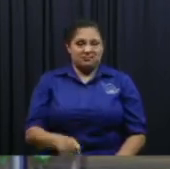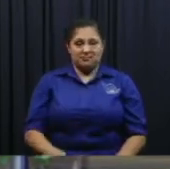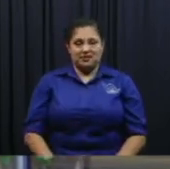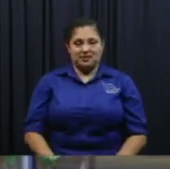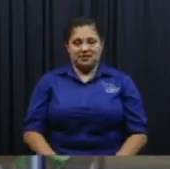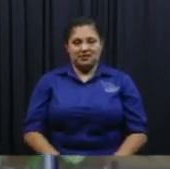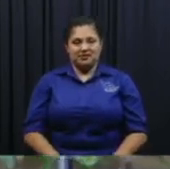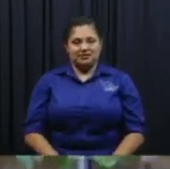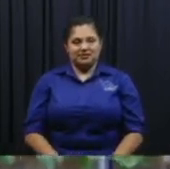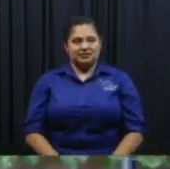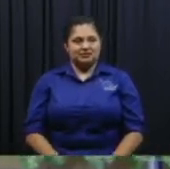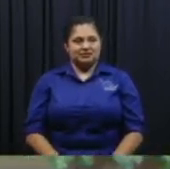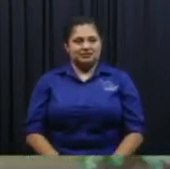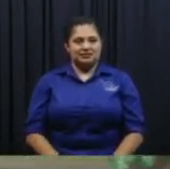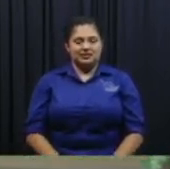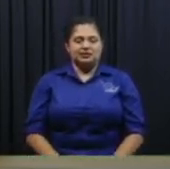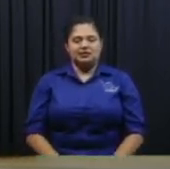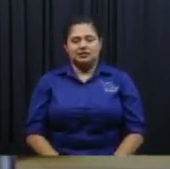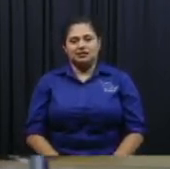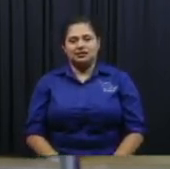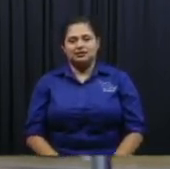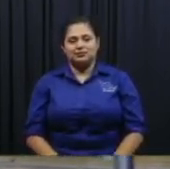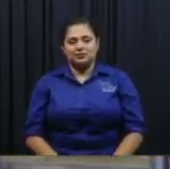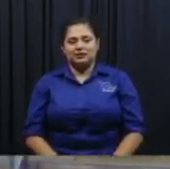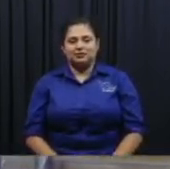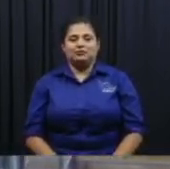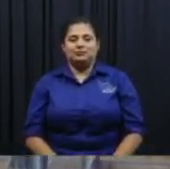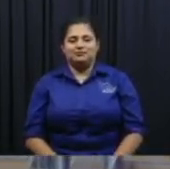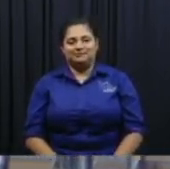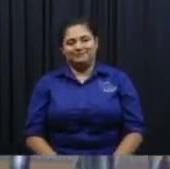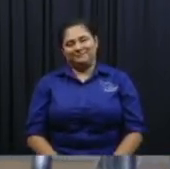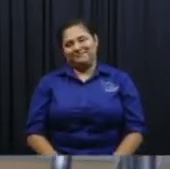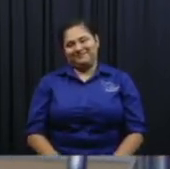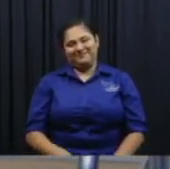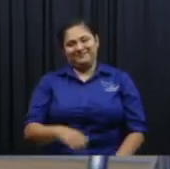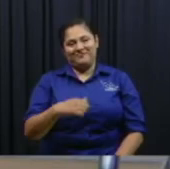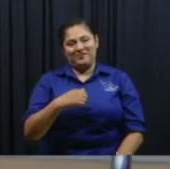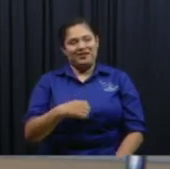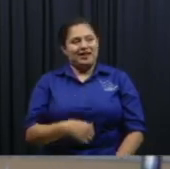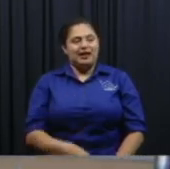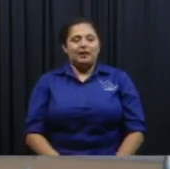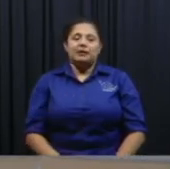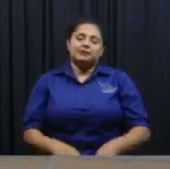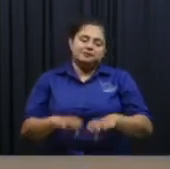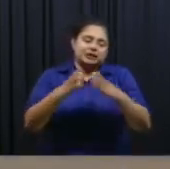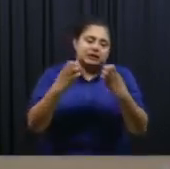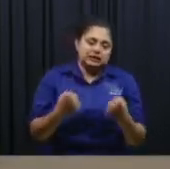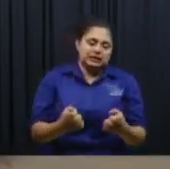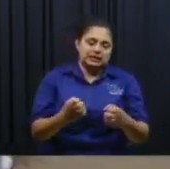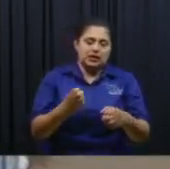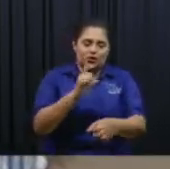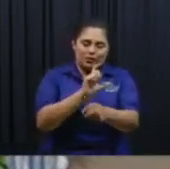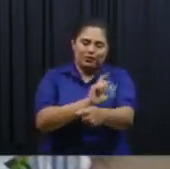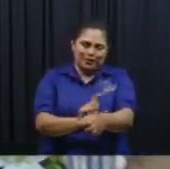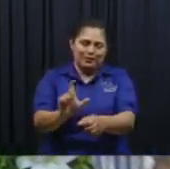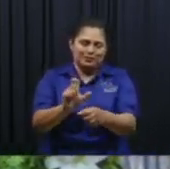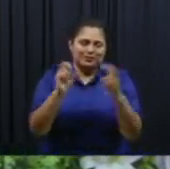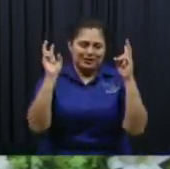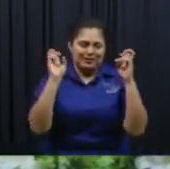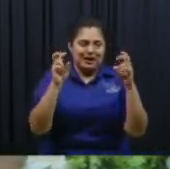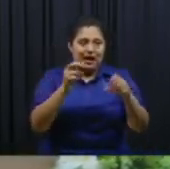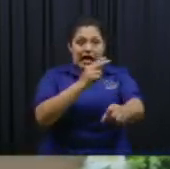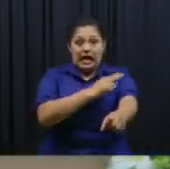les voy a creer pero ya me entendero Ah entonces hay herencias como las que se le dan al hijo